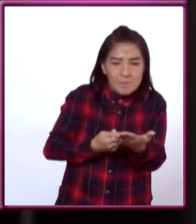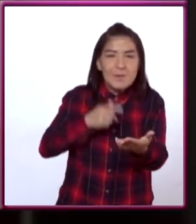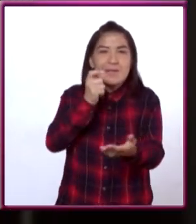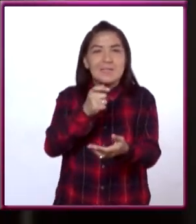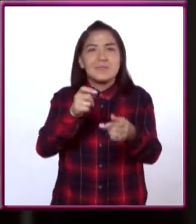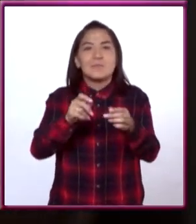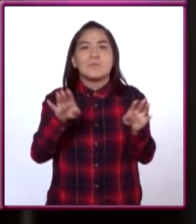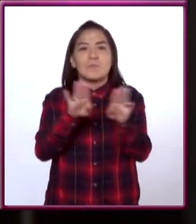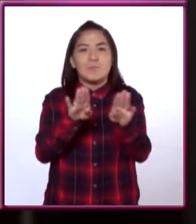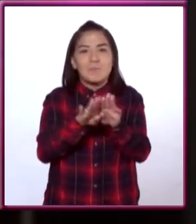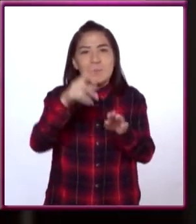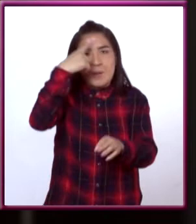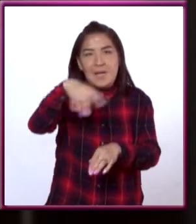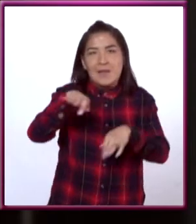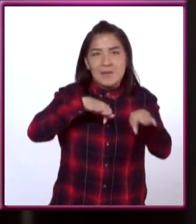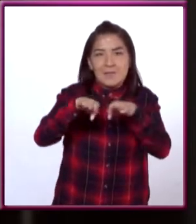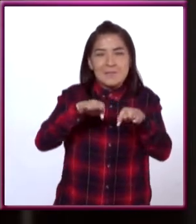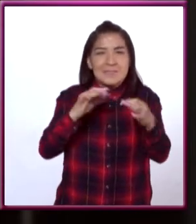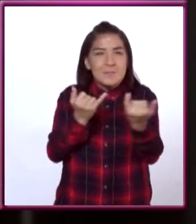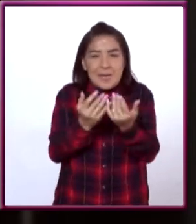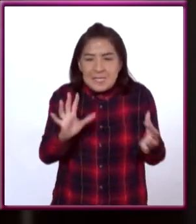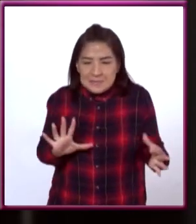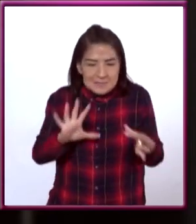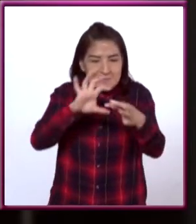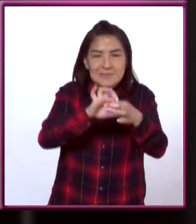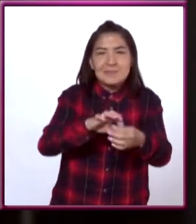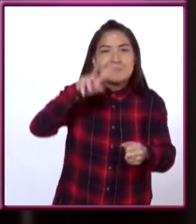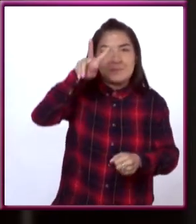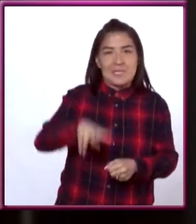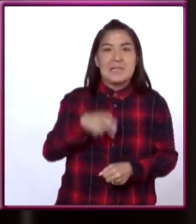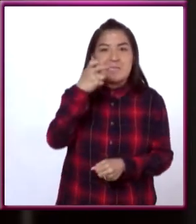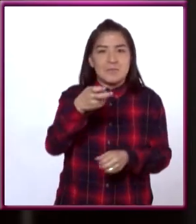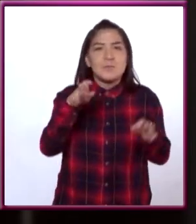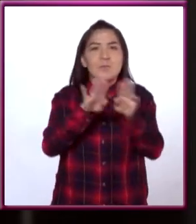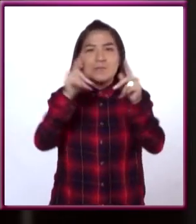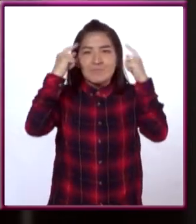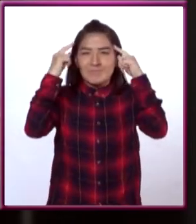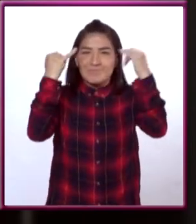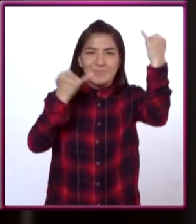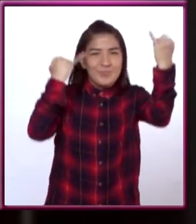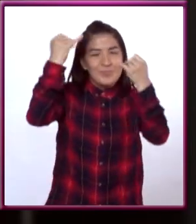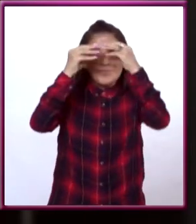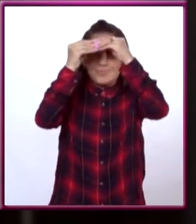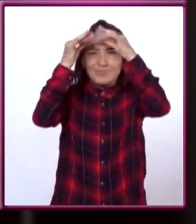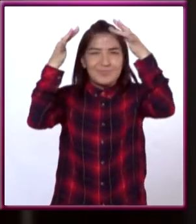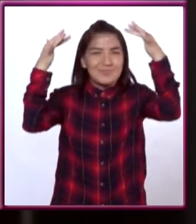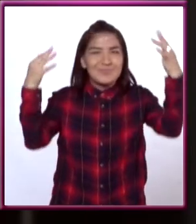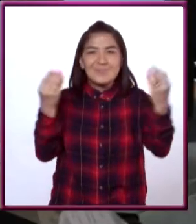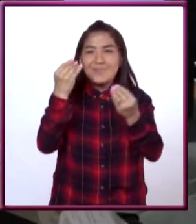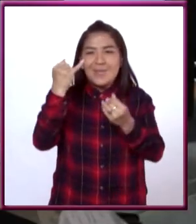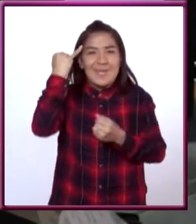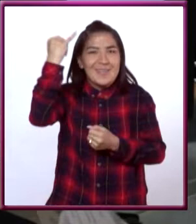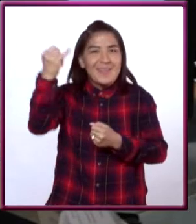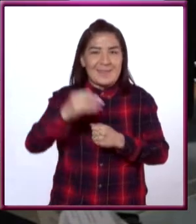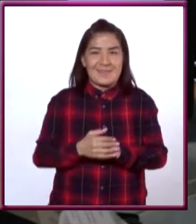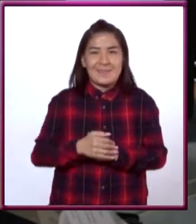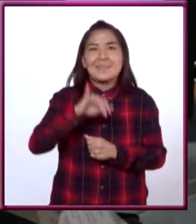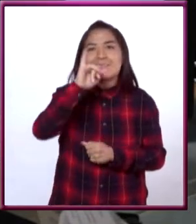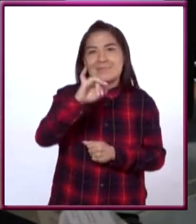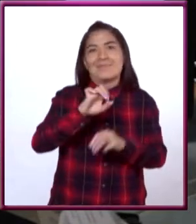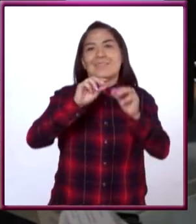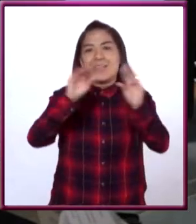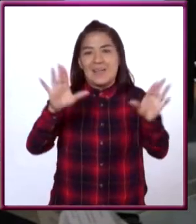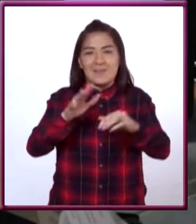o desarrollar estas condiciones para que esté lo más apegado a la realidad, que eso también fomenta mucha creatividad, ¿no? Sí,